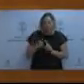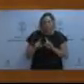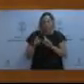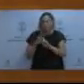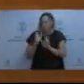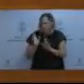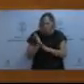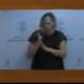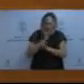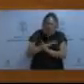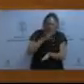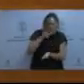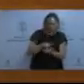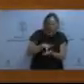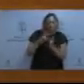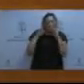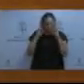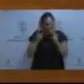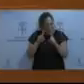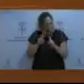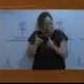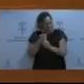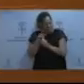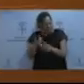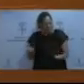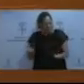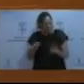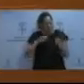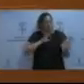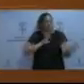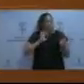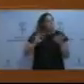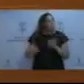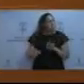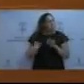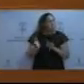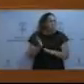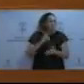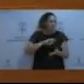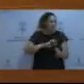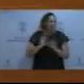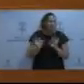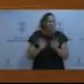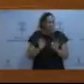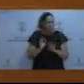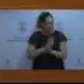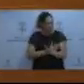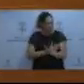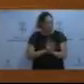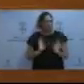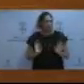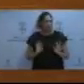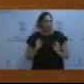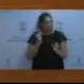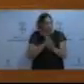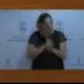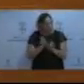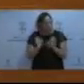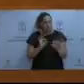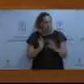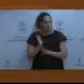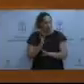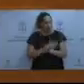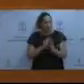antes de que pasen? Eso se llama planificación. Una palabra que a usted le debería gustar. Planificación. Oiga, pues apuesten por esa planificación. Hablamos de